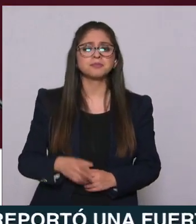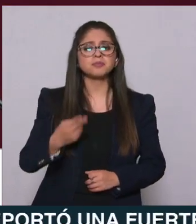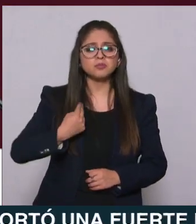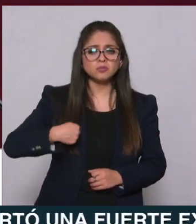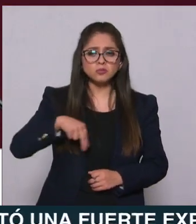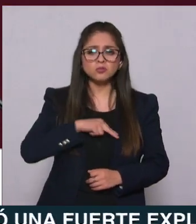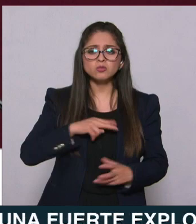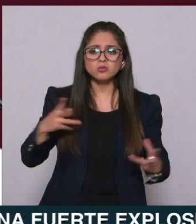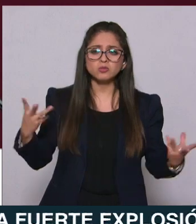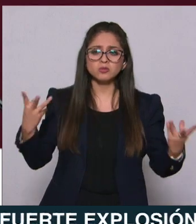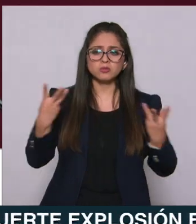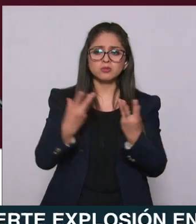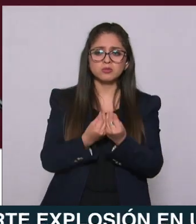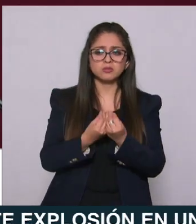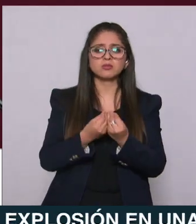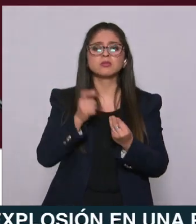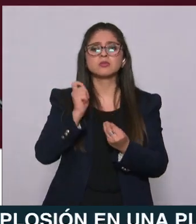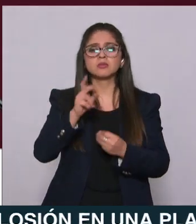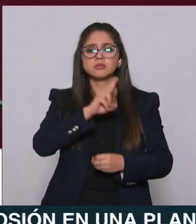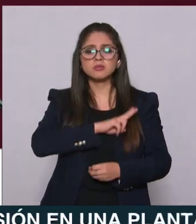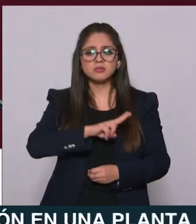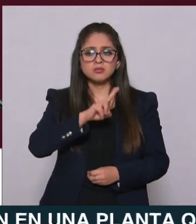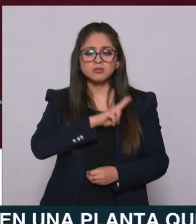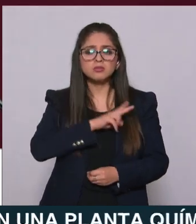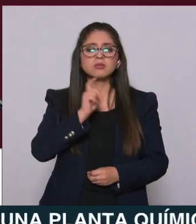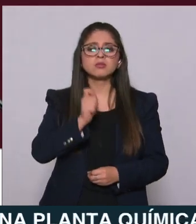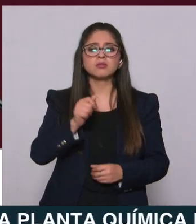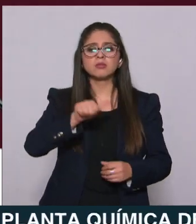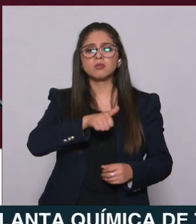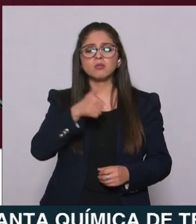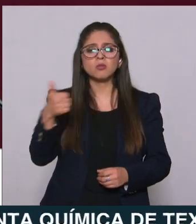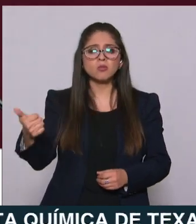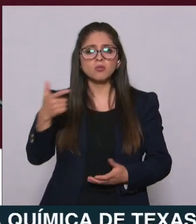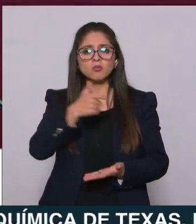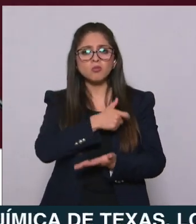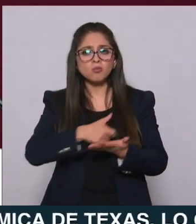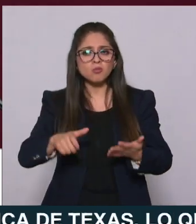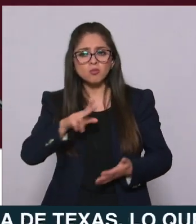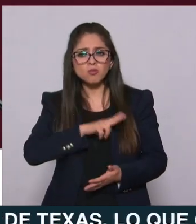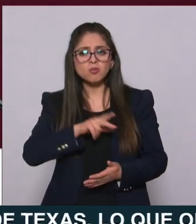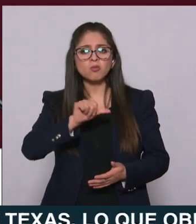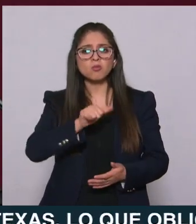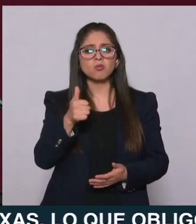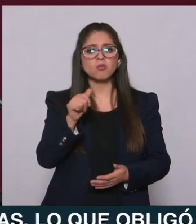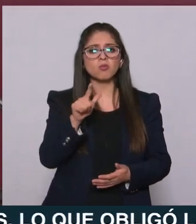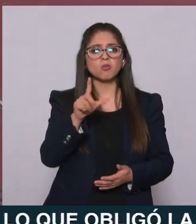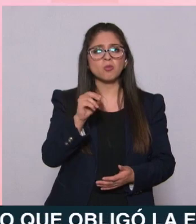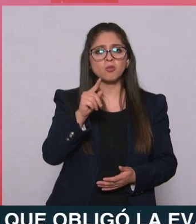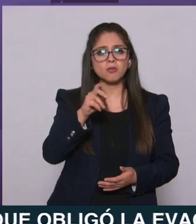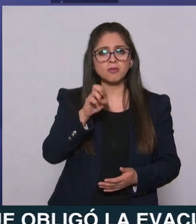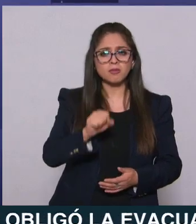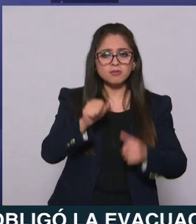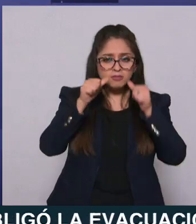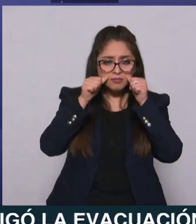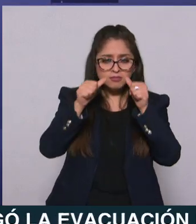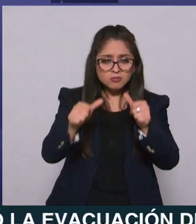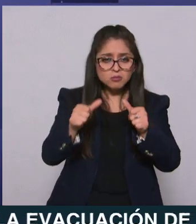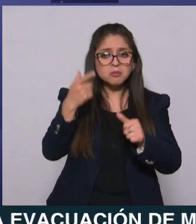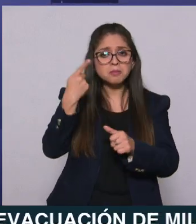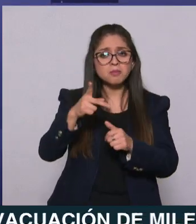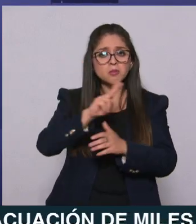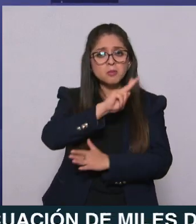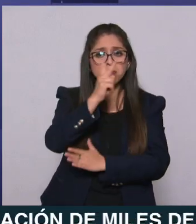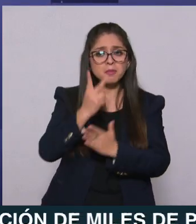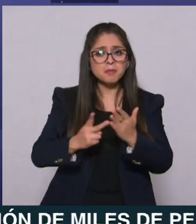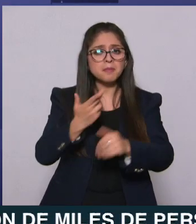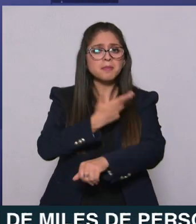adquisición, como vivienda en renta, cooperativas de vivienda, alquiler con opción a compra, lotes con servicios, entre otros. Entre los planes de